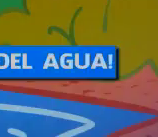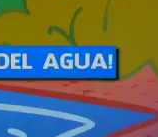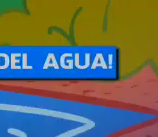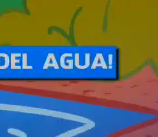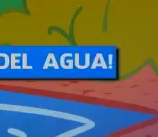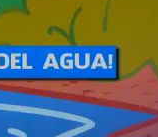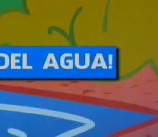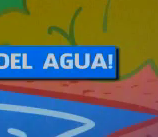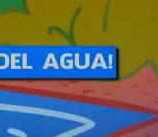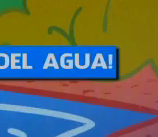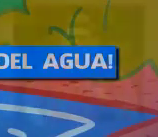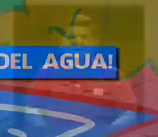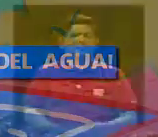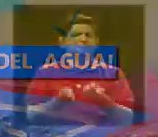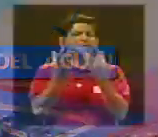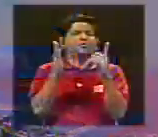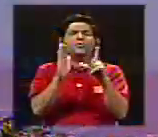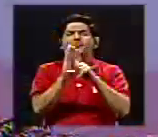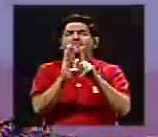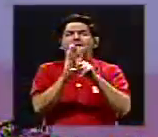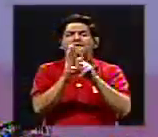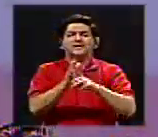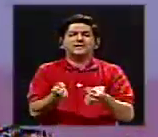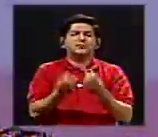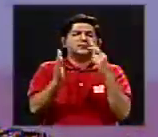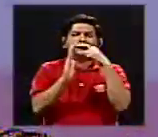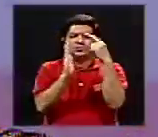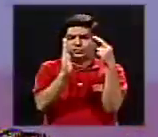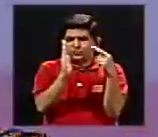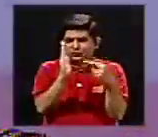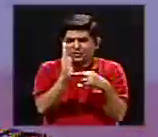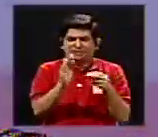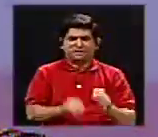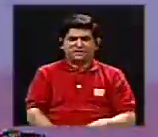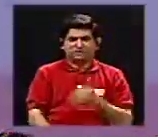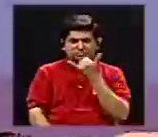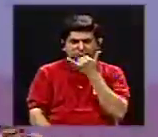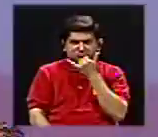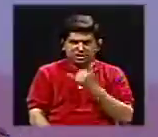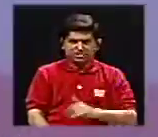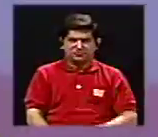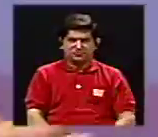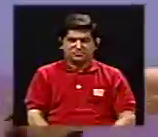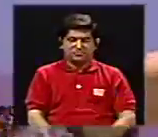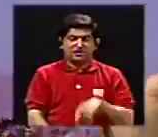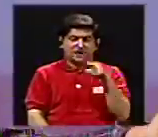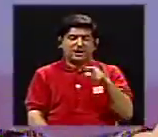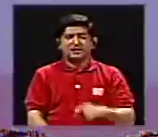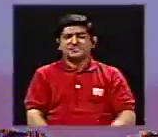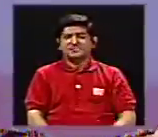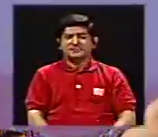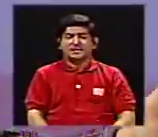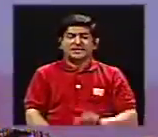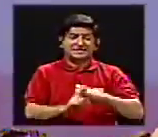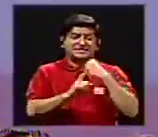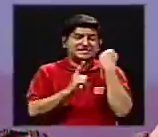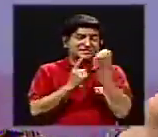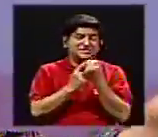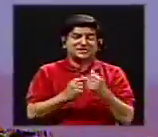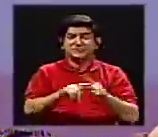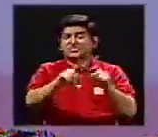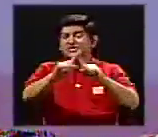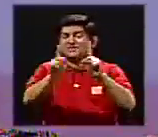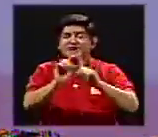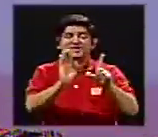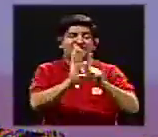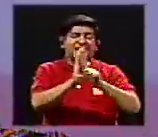pesar de contar con muchas leyes y muchos reglamentos, resulta que más bien esta dispersión entre leyes